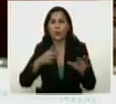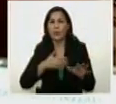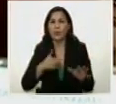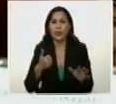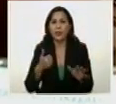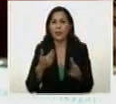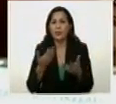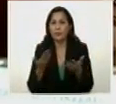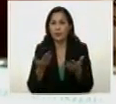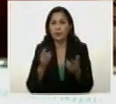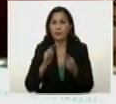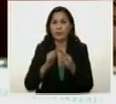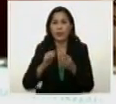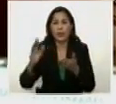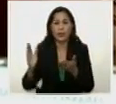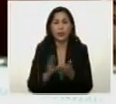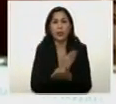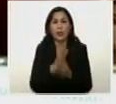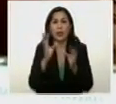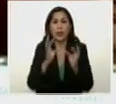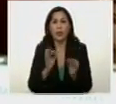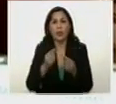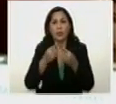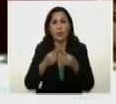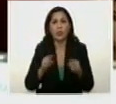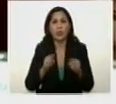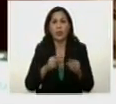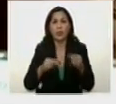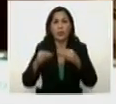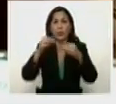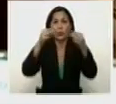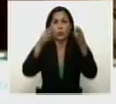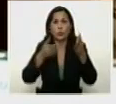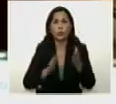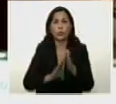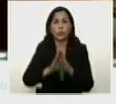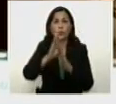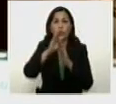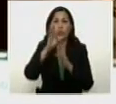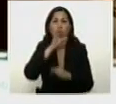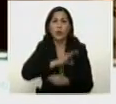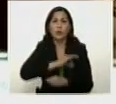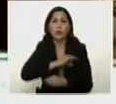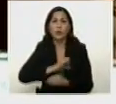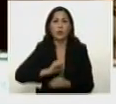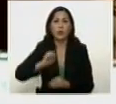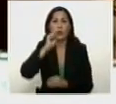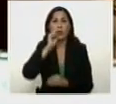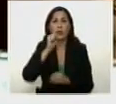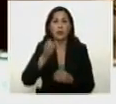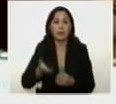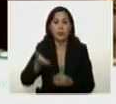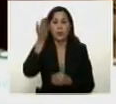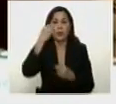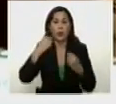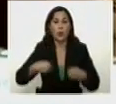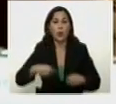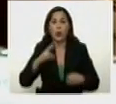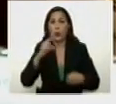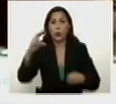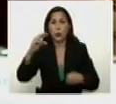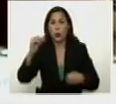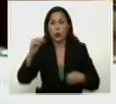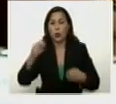pretensión final es eliminar el modelo alternativo de construcción de una sociedad que privilegia al ser humano y no al